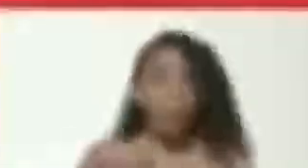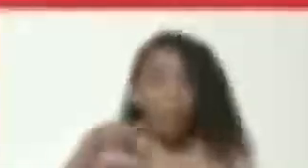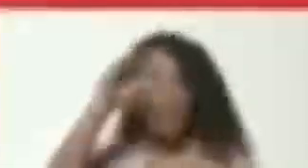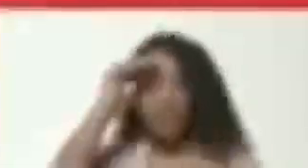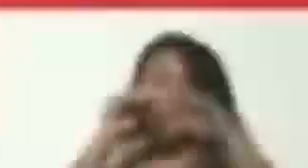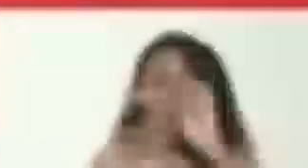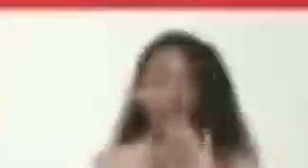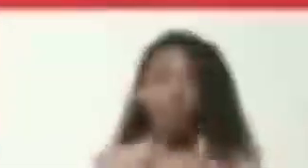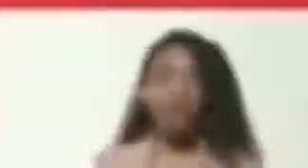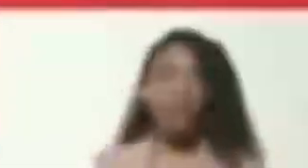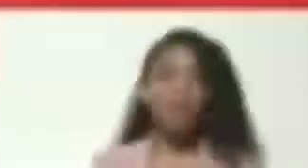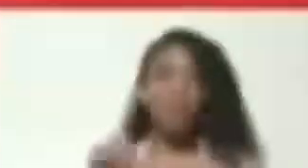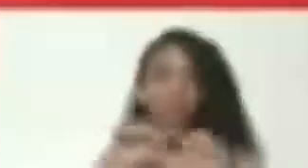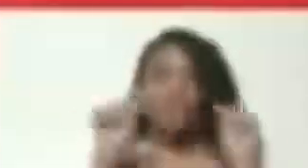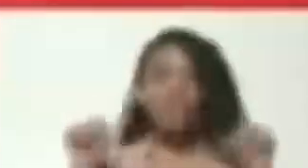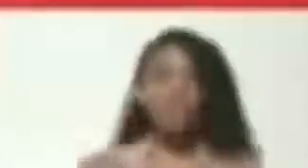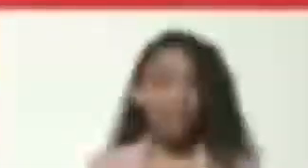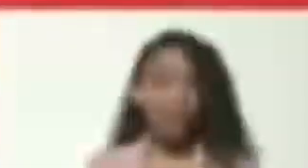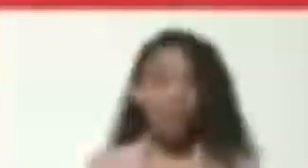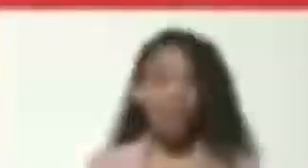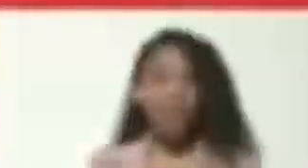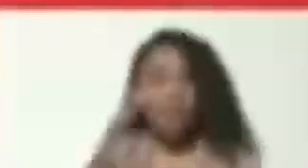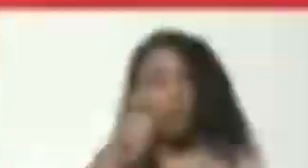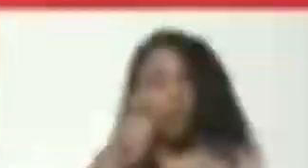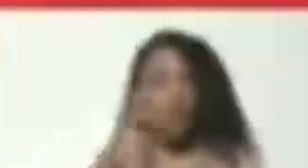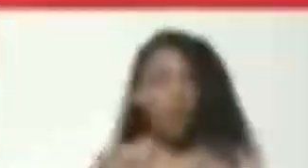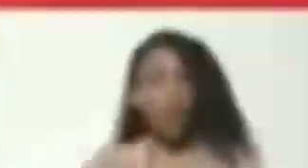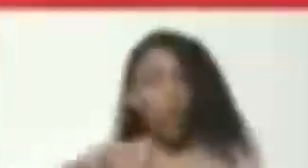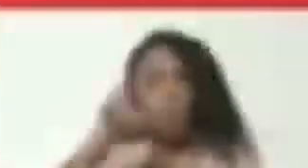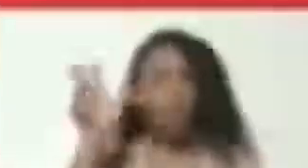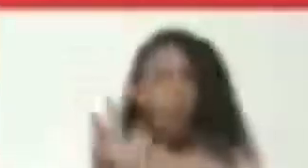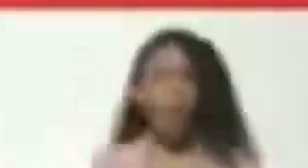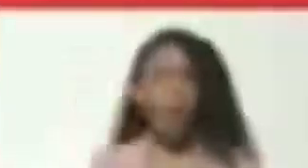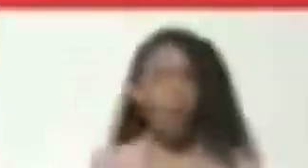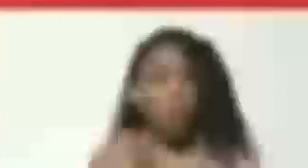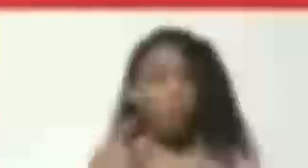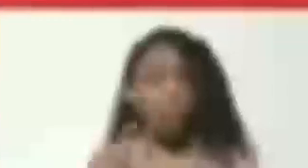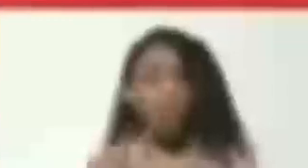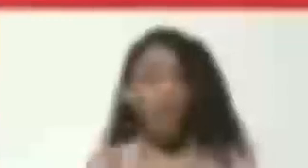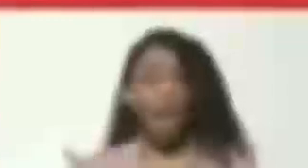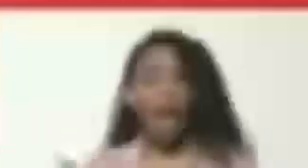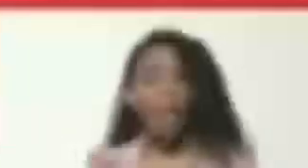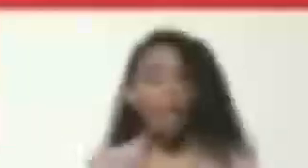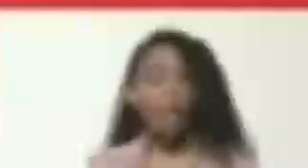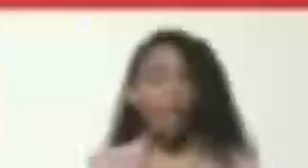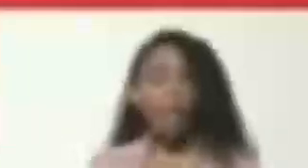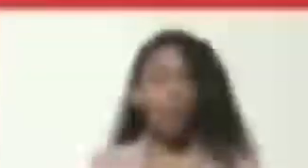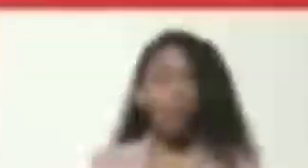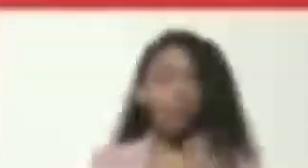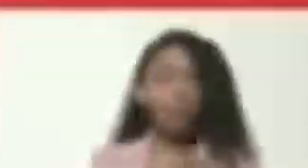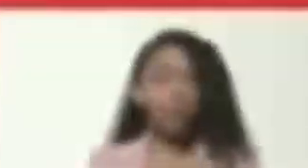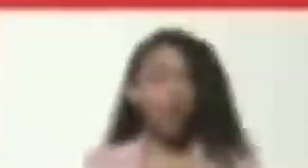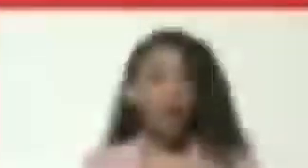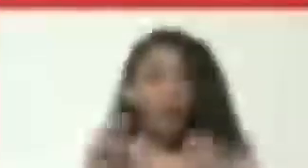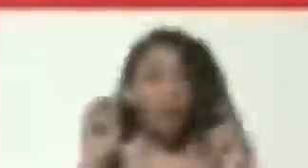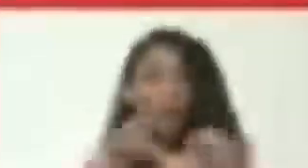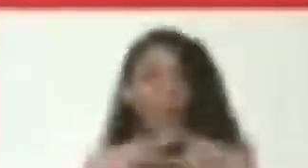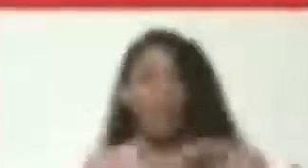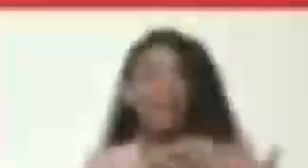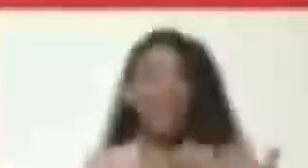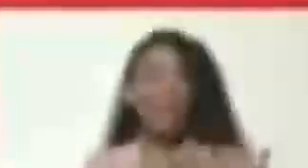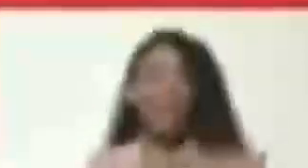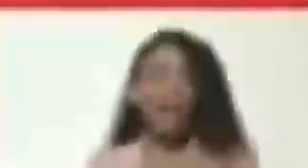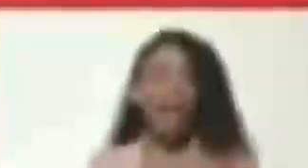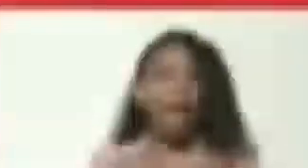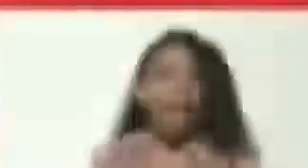los petros? Pregunta número uno. Pregunta número dos. ¿Alguien me puede decir a cómo se cotiza cada